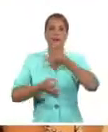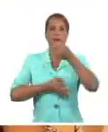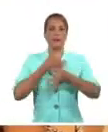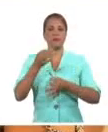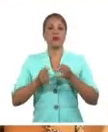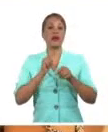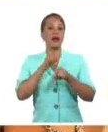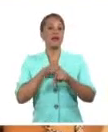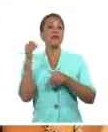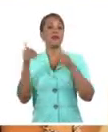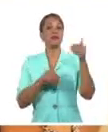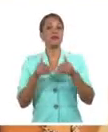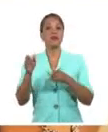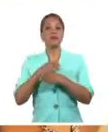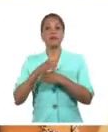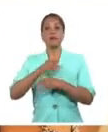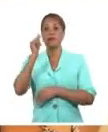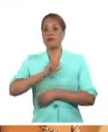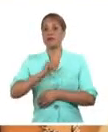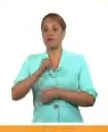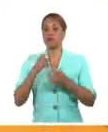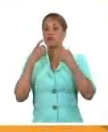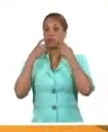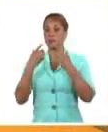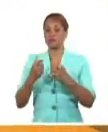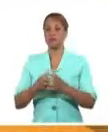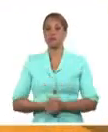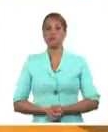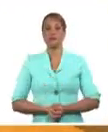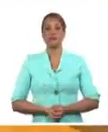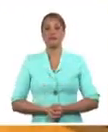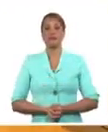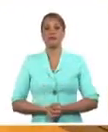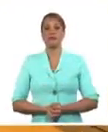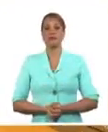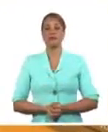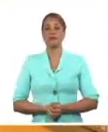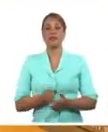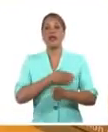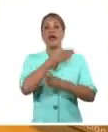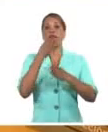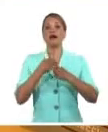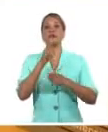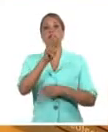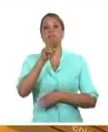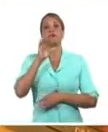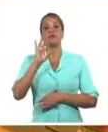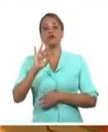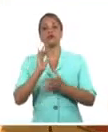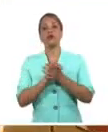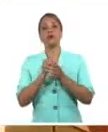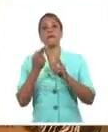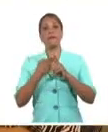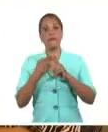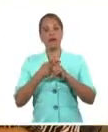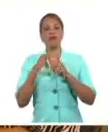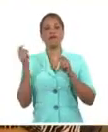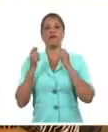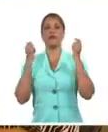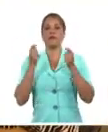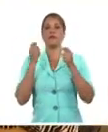en el que participarán figuras de la oralidad decimística cubana. Hasta el 28 de mayo, Festival Internacional de Poesía de La